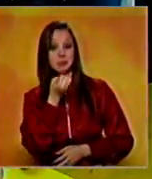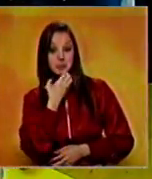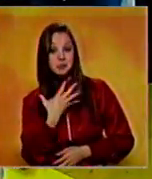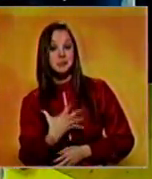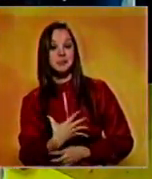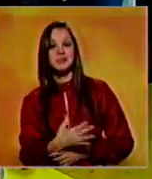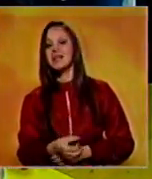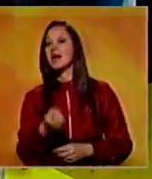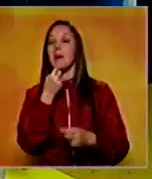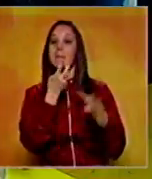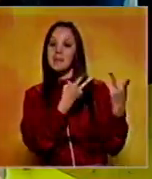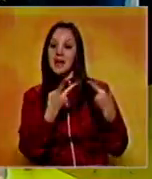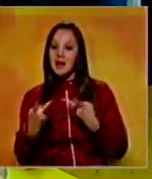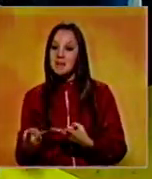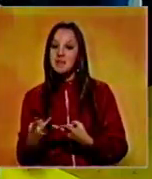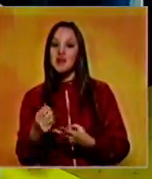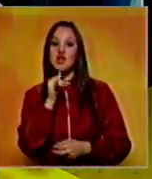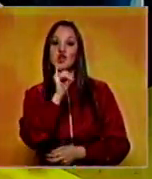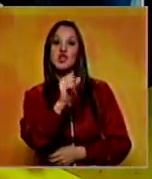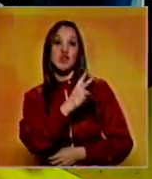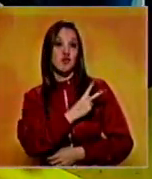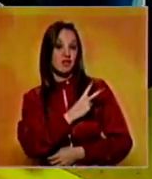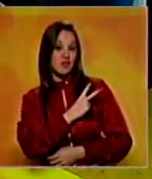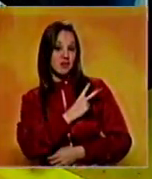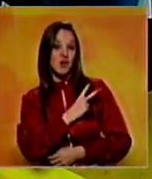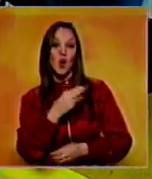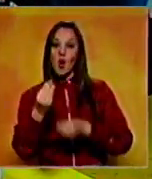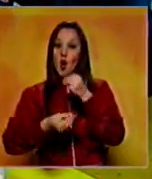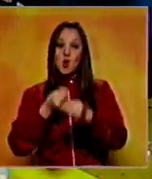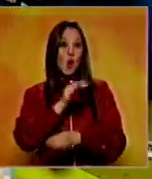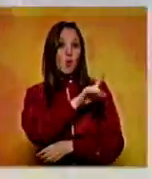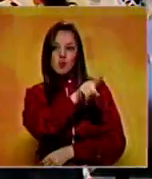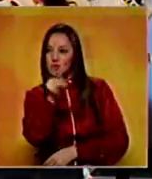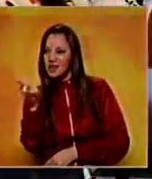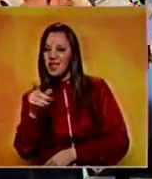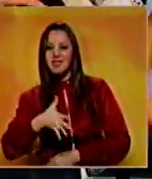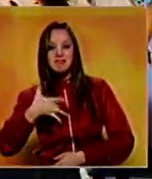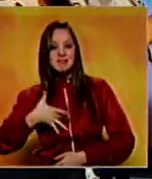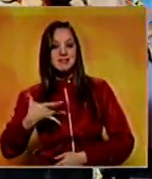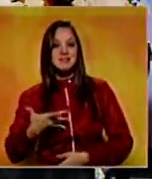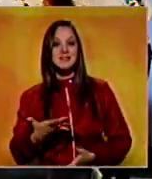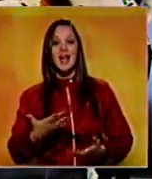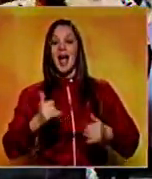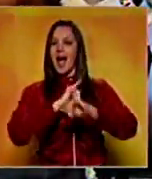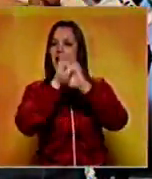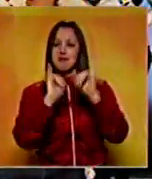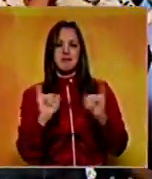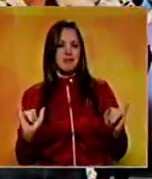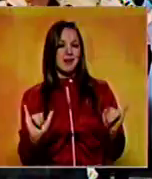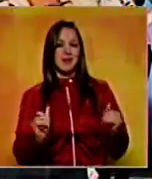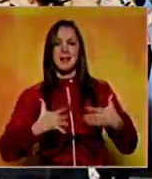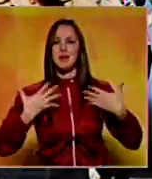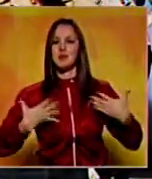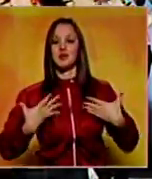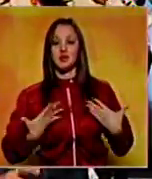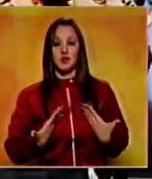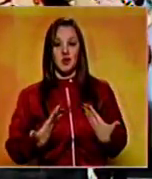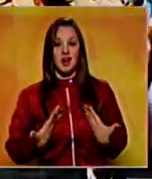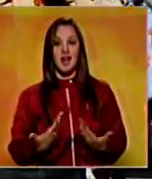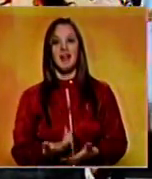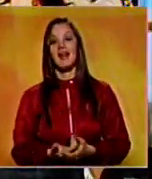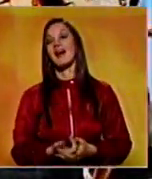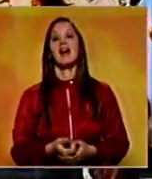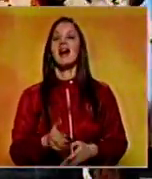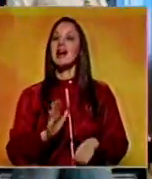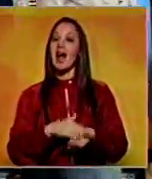a su noticiero Venevisión. ¿Cómo están? Muy bien, gracias. ¿Cómo están? Feliz, emocionada porque ya estamos en los ensayos para la gala. Así